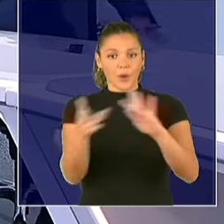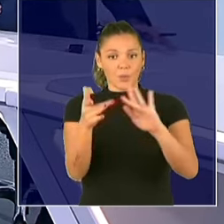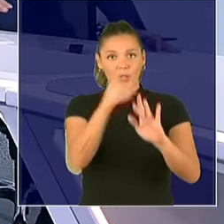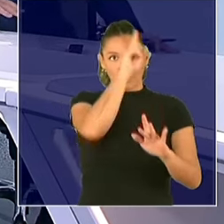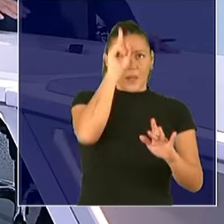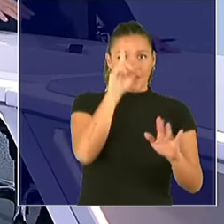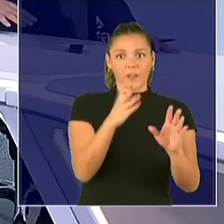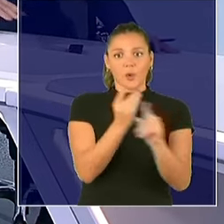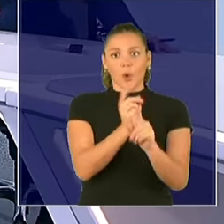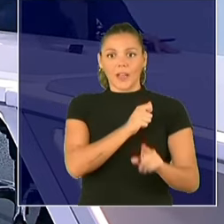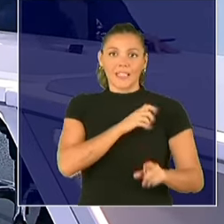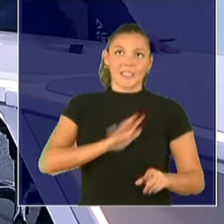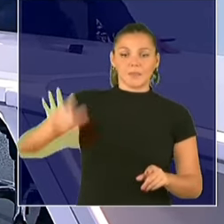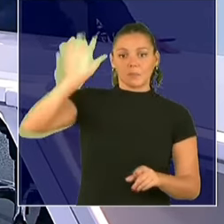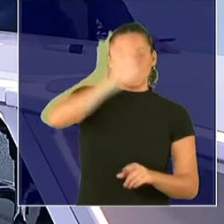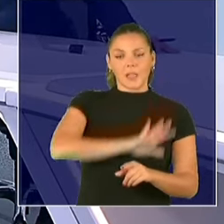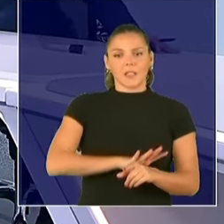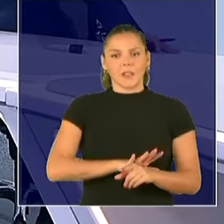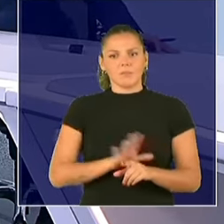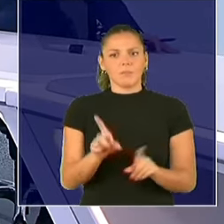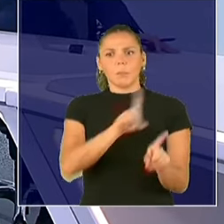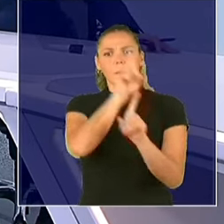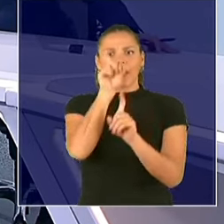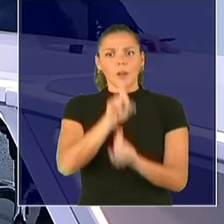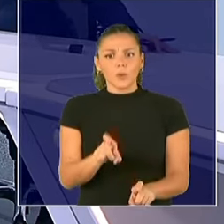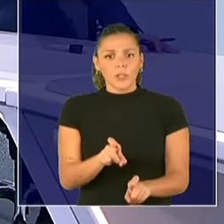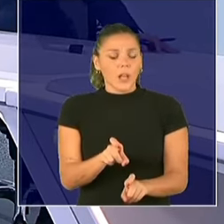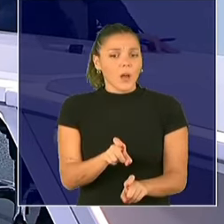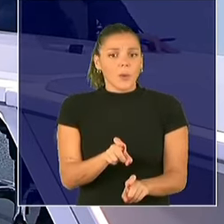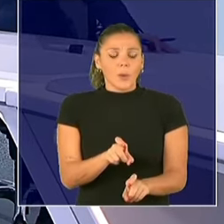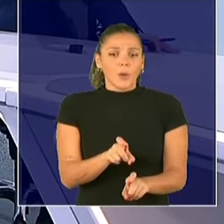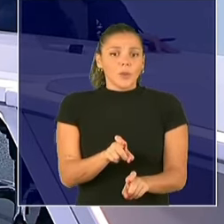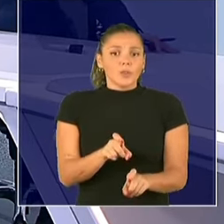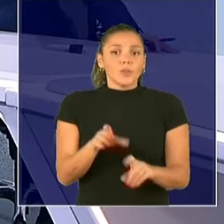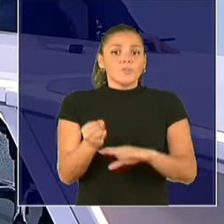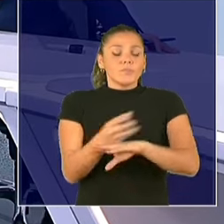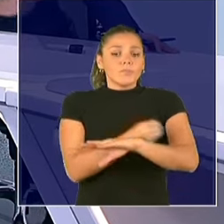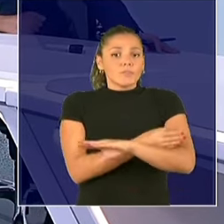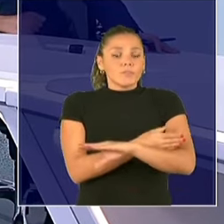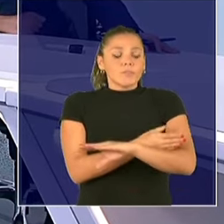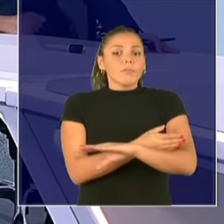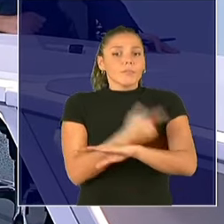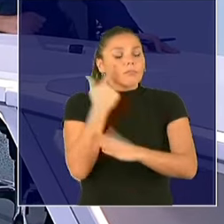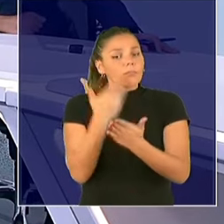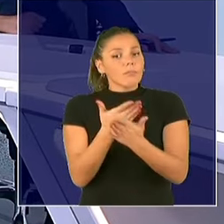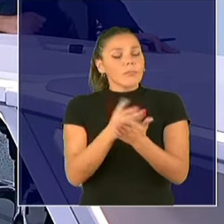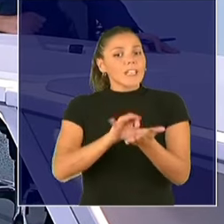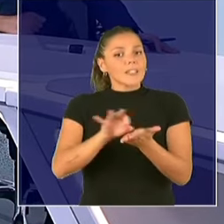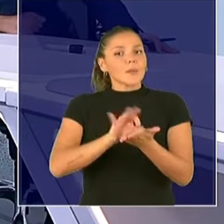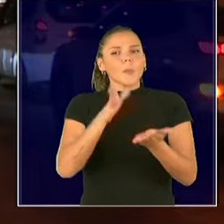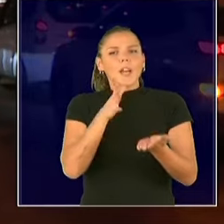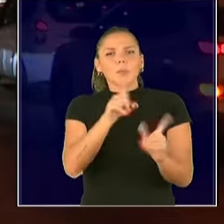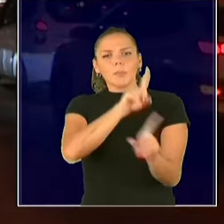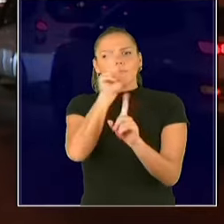Renfe aseguran que se está garantizando el servicio, pero nos preguntábamos cuál es la situación en este momento. Ahora sí, Pedro Rodríguez,